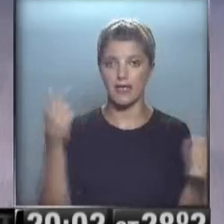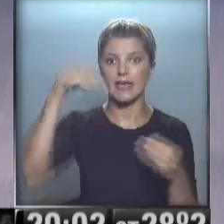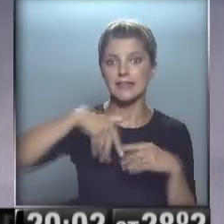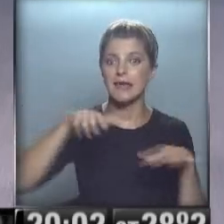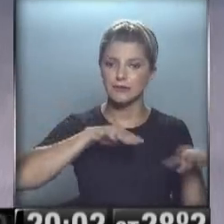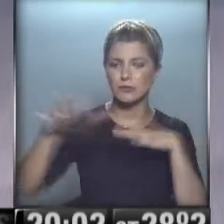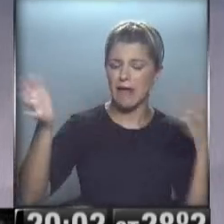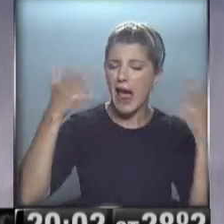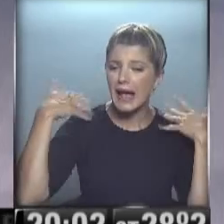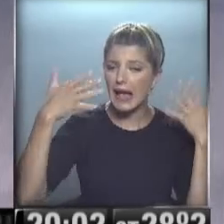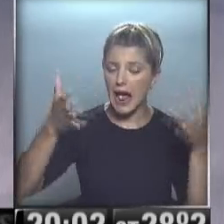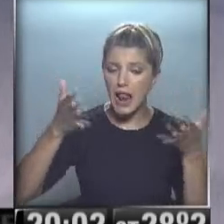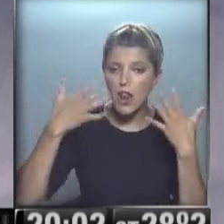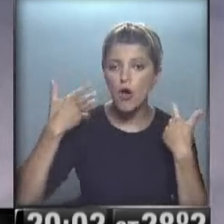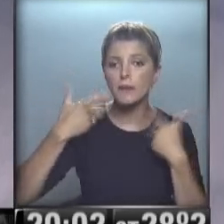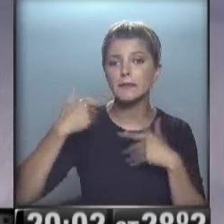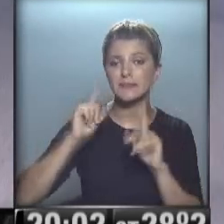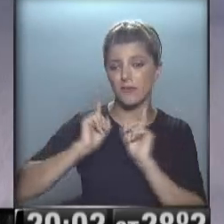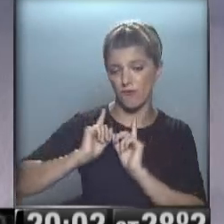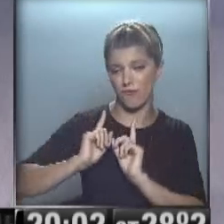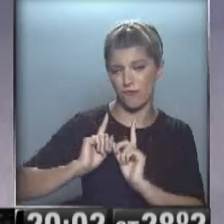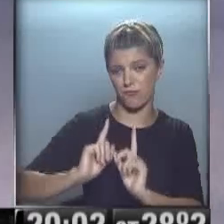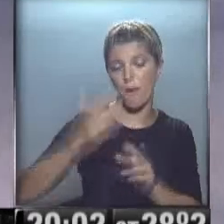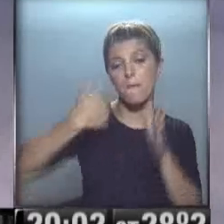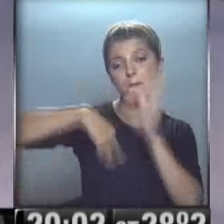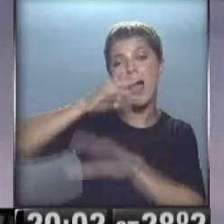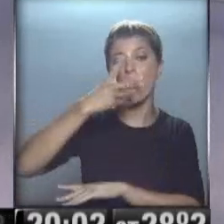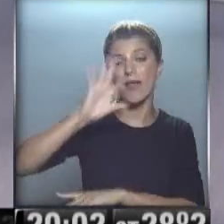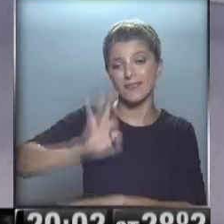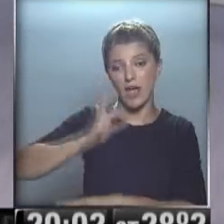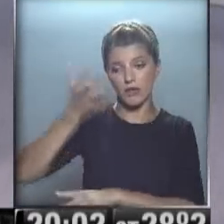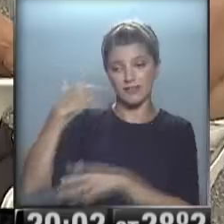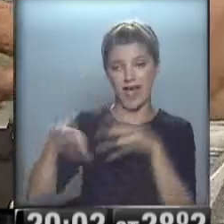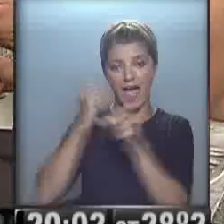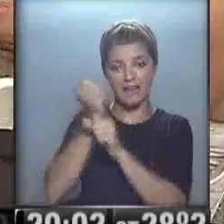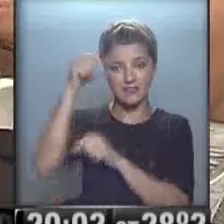ola de calor con más constancia de los últimos 40